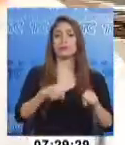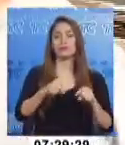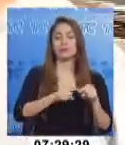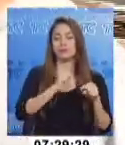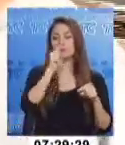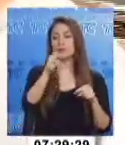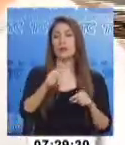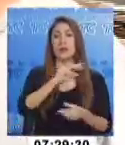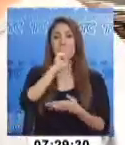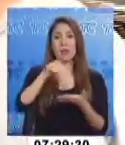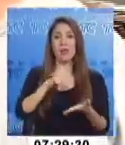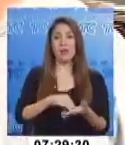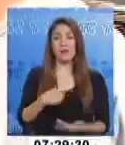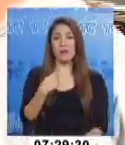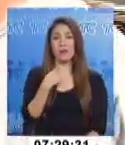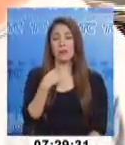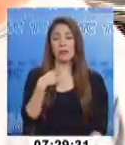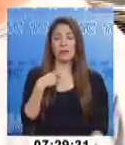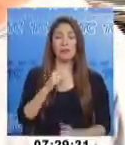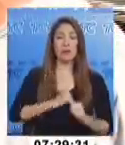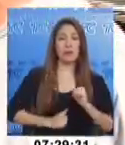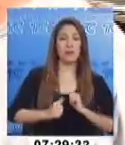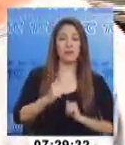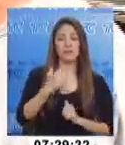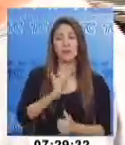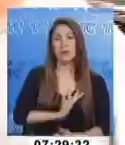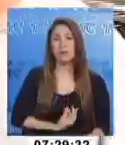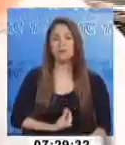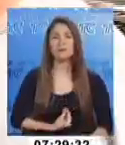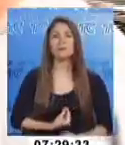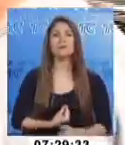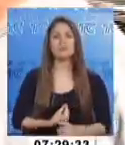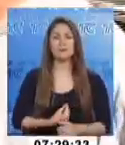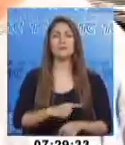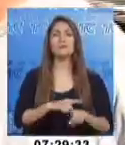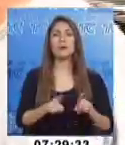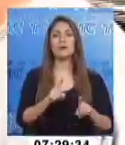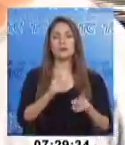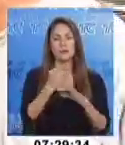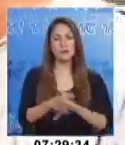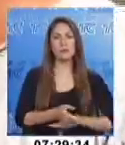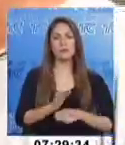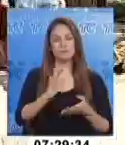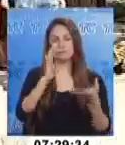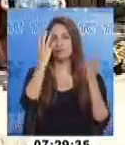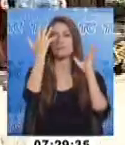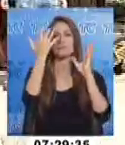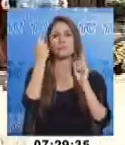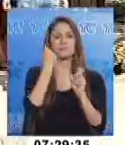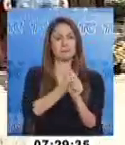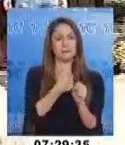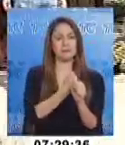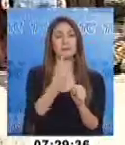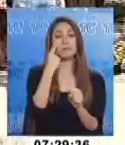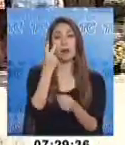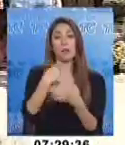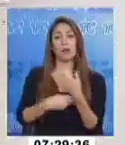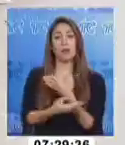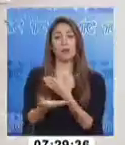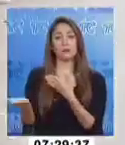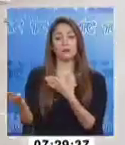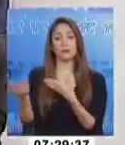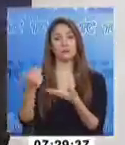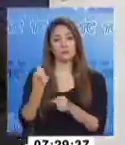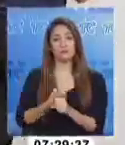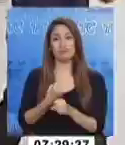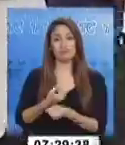Manaba no se deja vencer, él busca la manera de sobrevivir y subsistir para llevar el rancho a sus hijos. Aquí nadie está especulando,